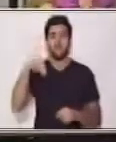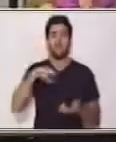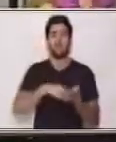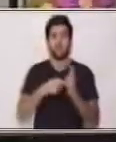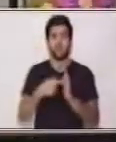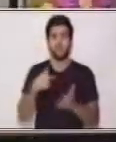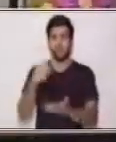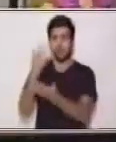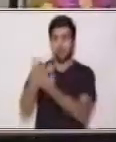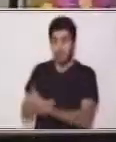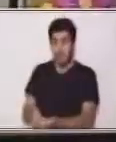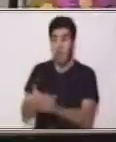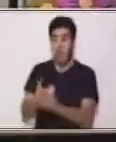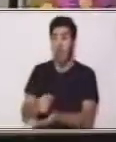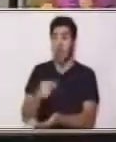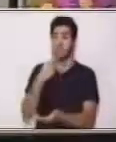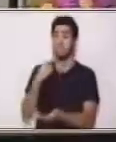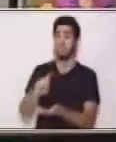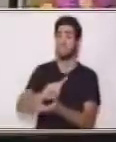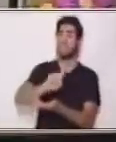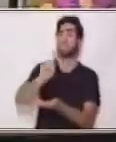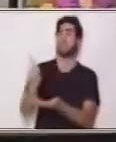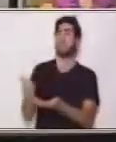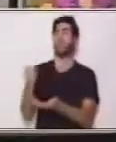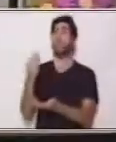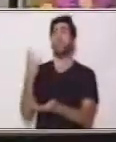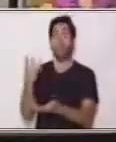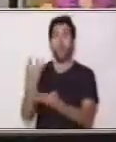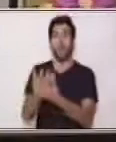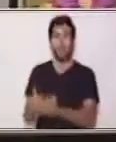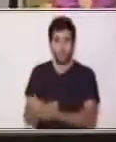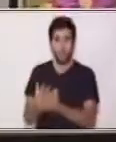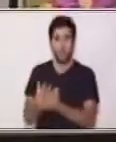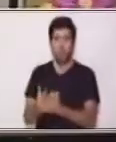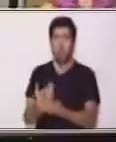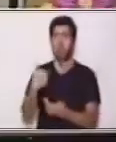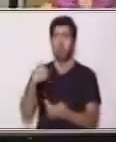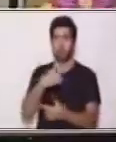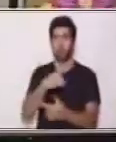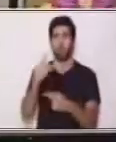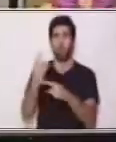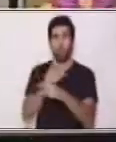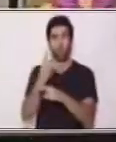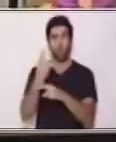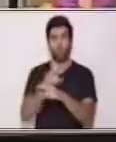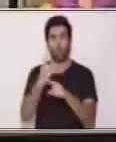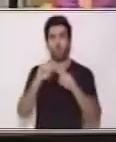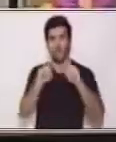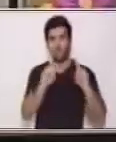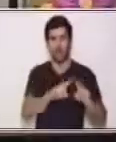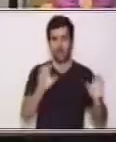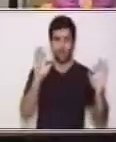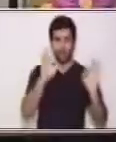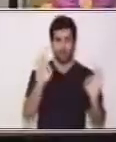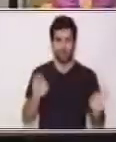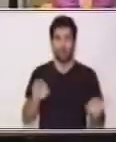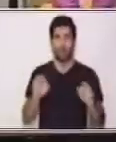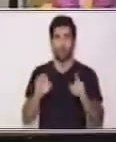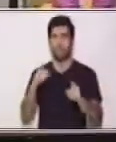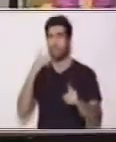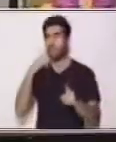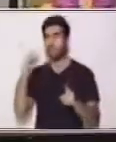objeto, utilizamos varias cosas. Fíjate que varios instrumentos. Fíjate que cuando